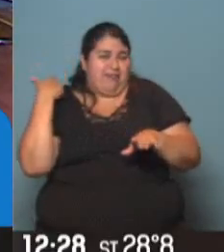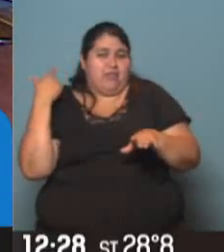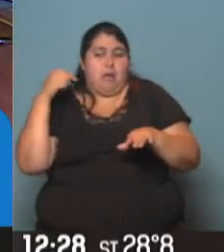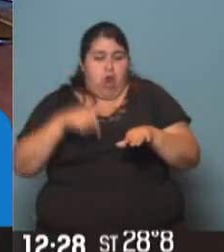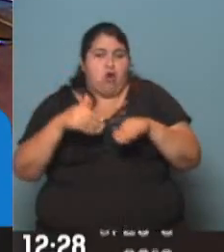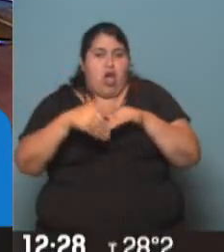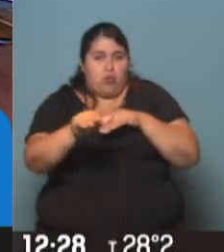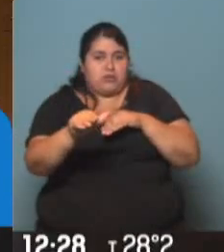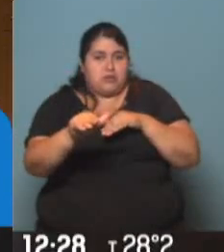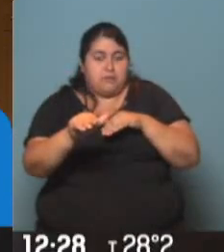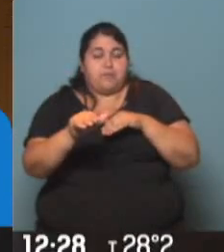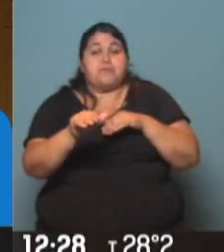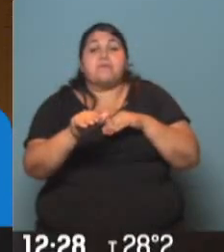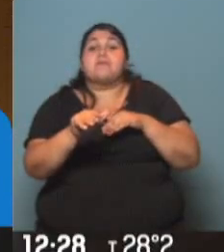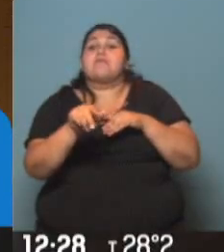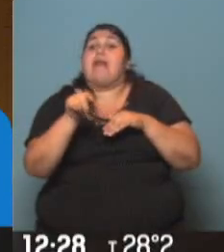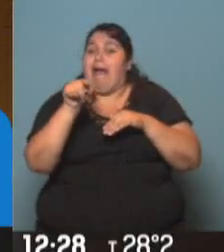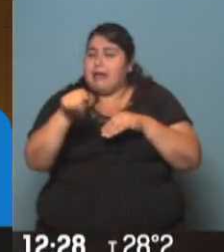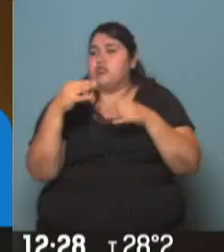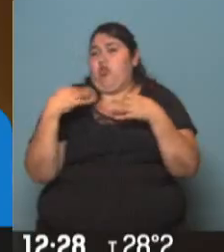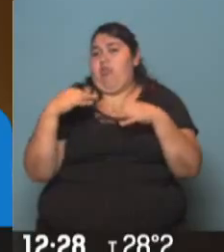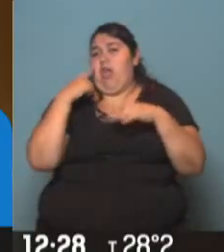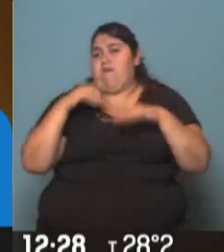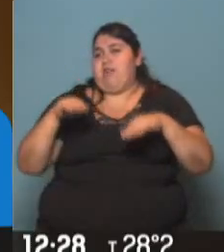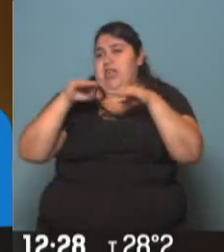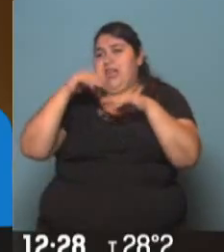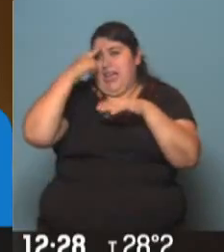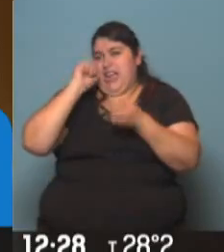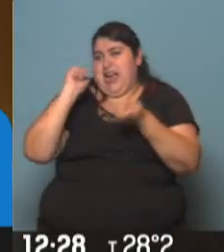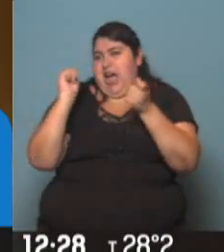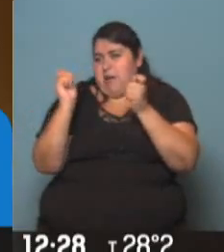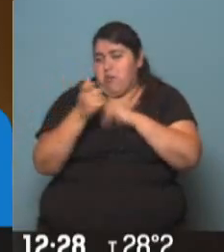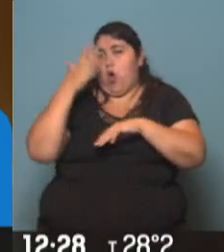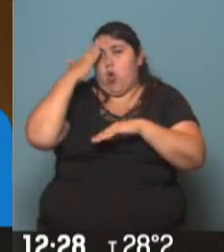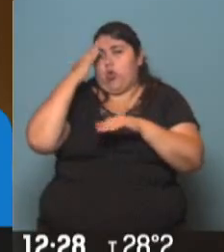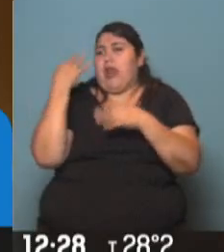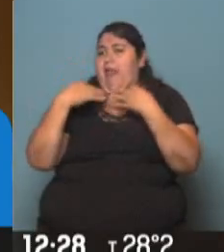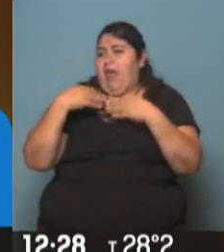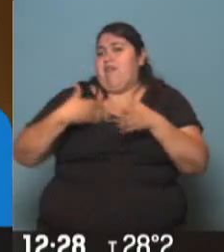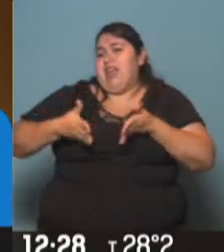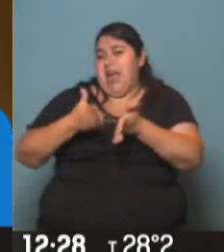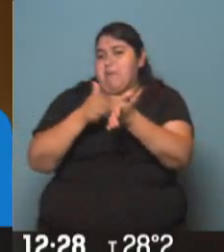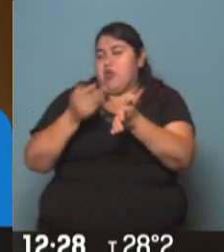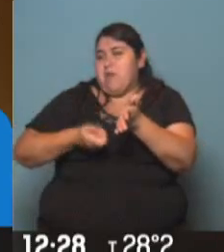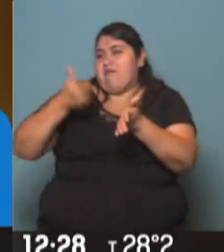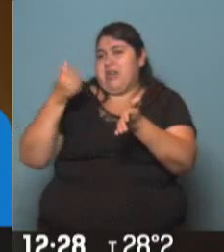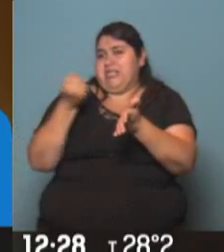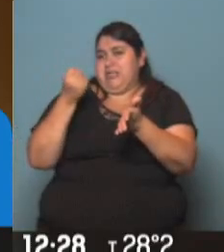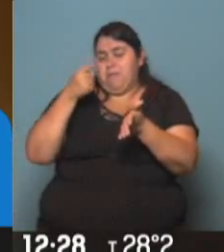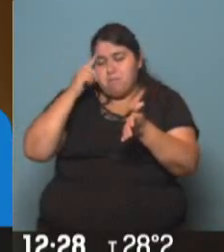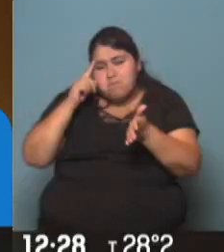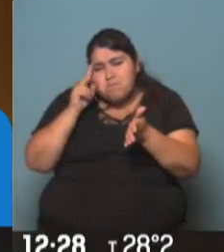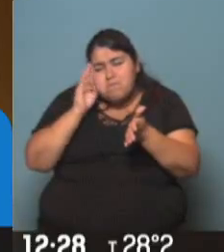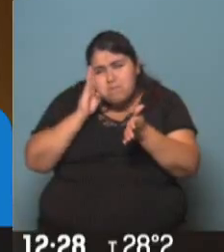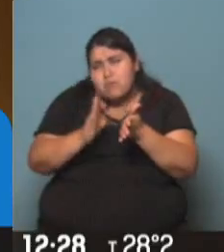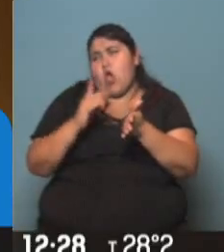ahora se puede y se debe trabajar sobre ese cambio cultural sin duda el cambio cultural es el camino más importante y que va